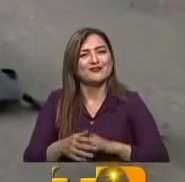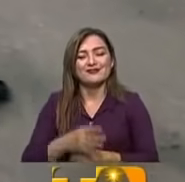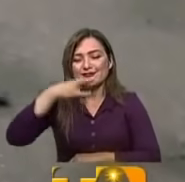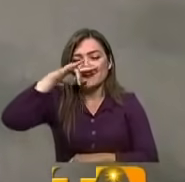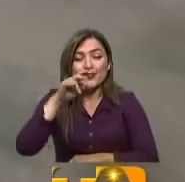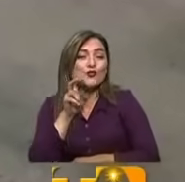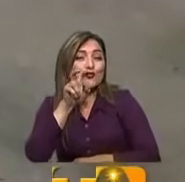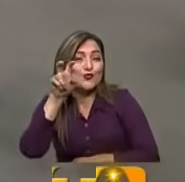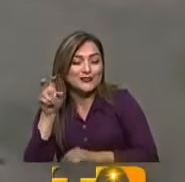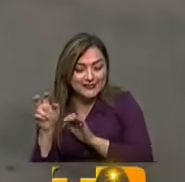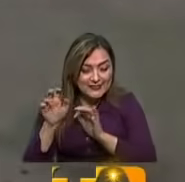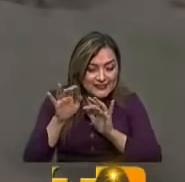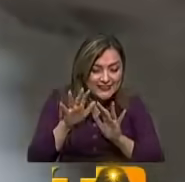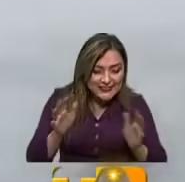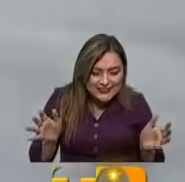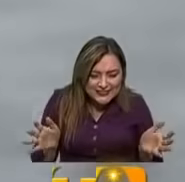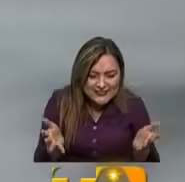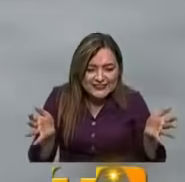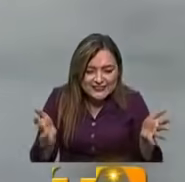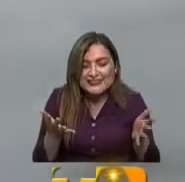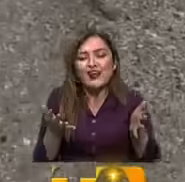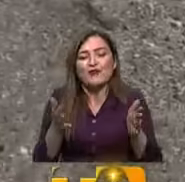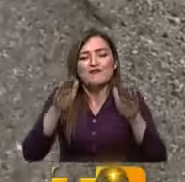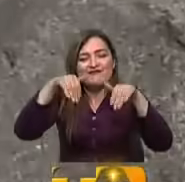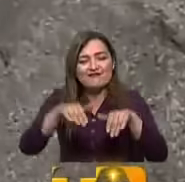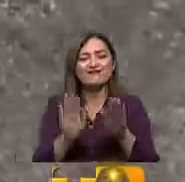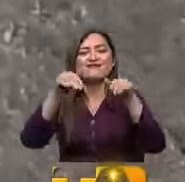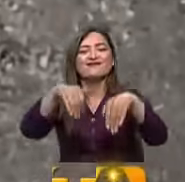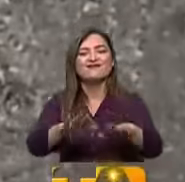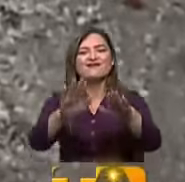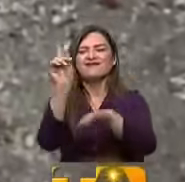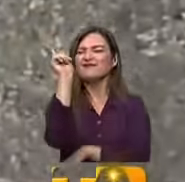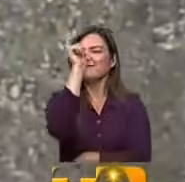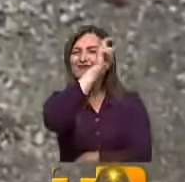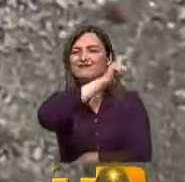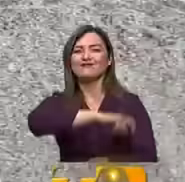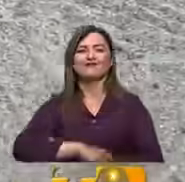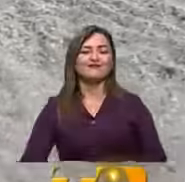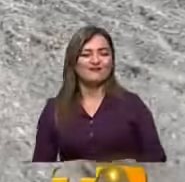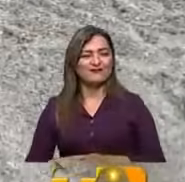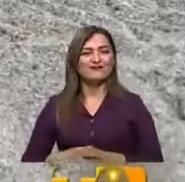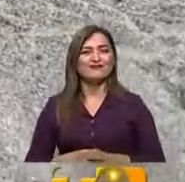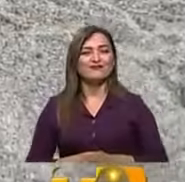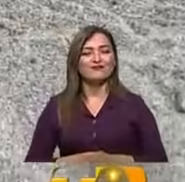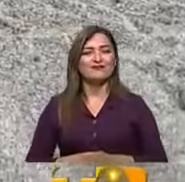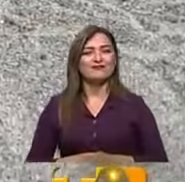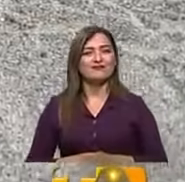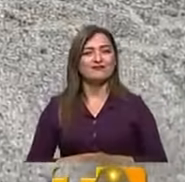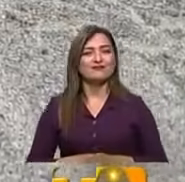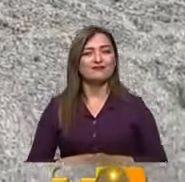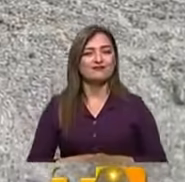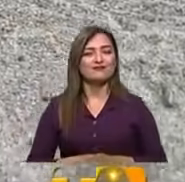niños y los turistas se agolpan para alentar a las pequeñas tortuguitas en su difícil trayecto hacia las olas.